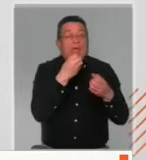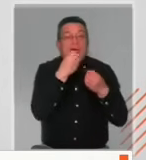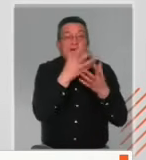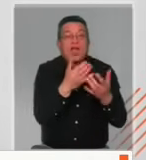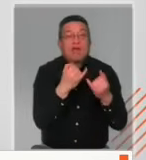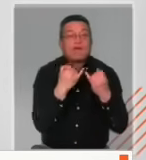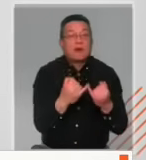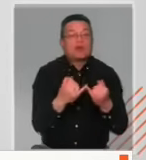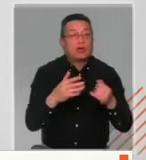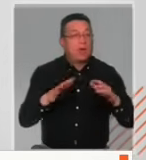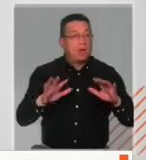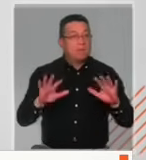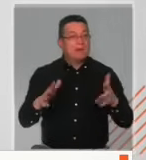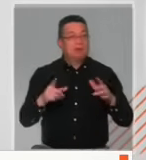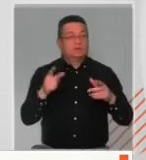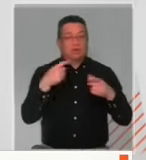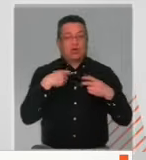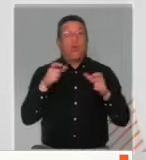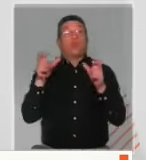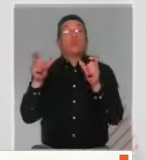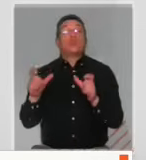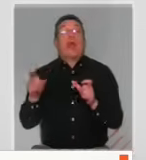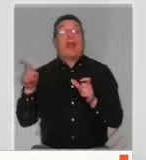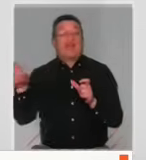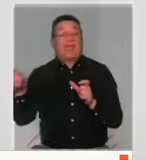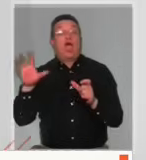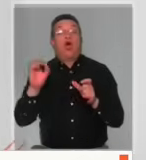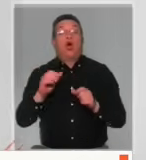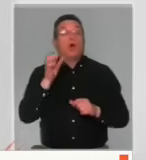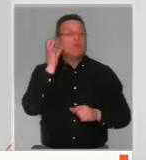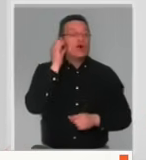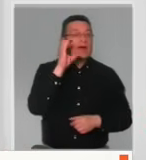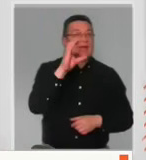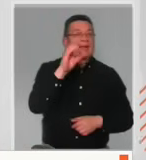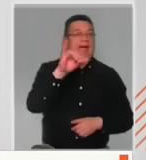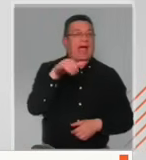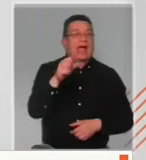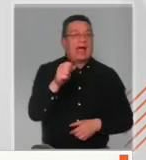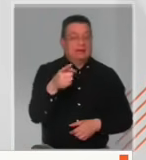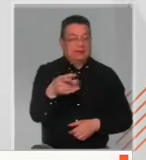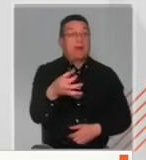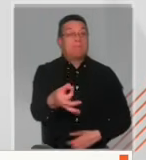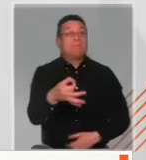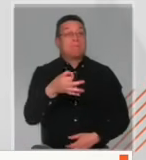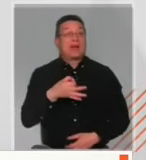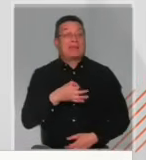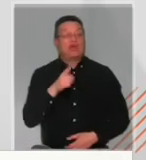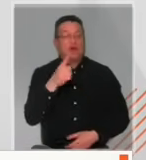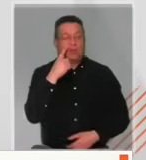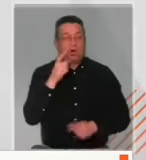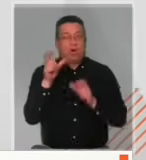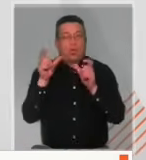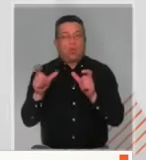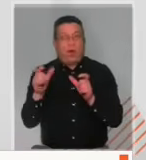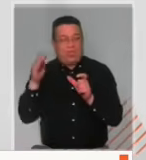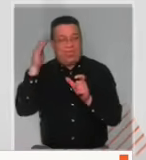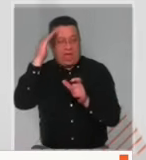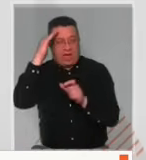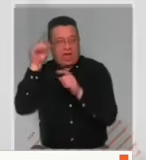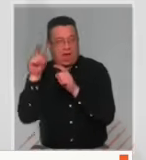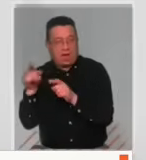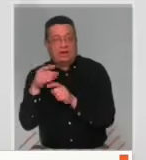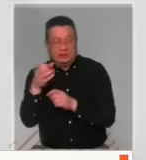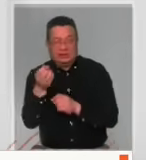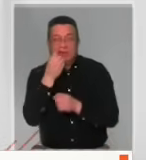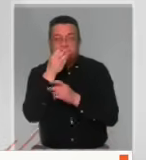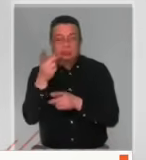pero aparentemente fue el vigilante o una de las cajeras. Recuerdo que me señaló que había sido el vigilante, ya que este habría confesado